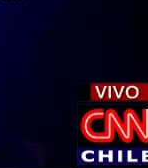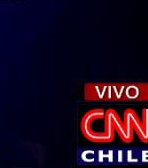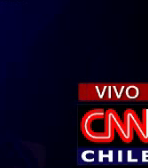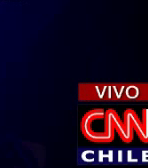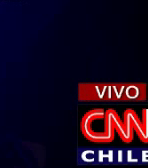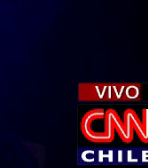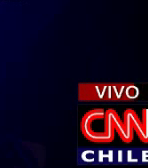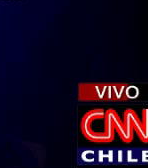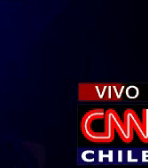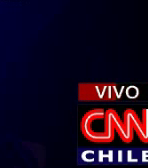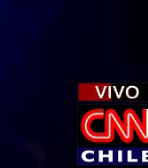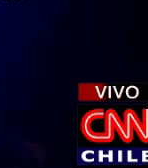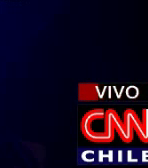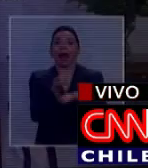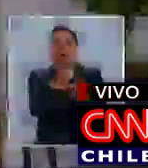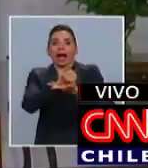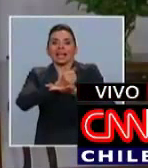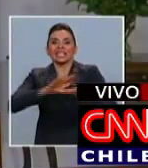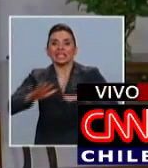Bachelet.